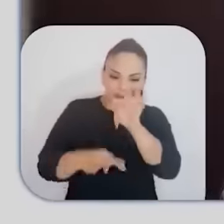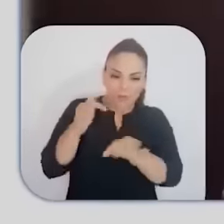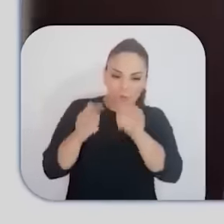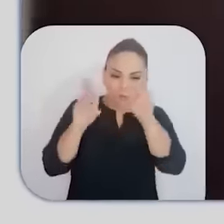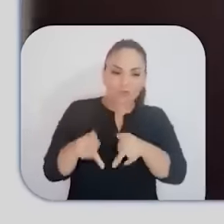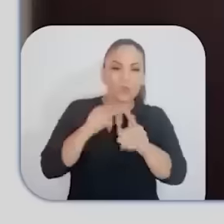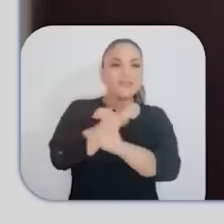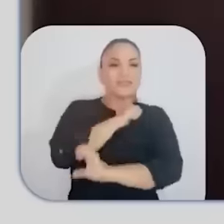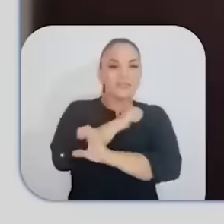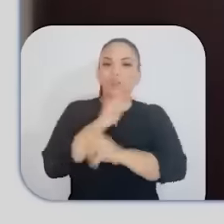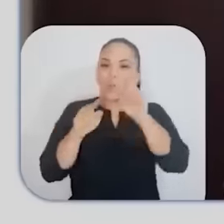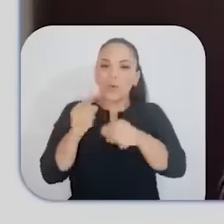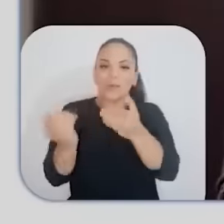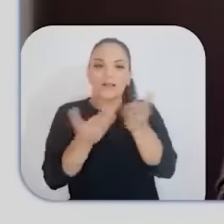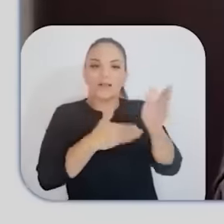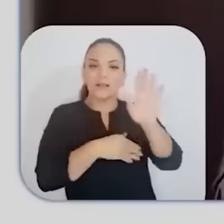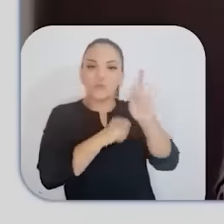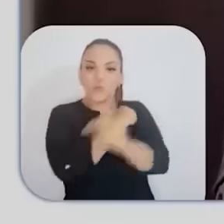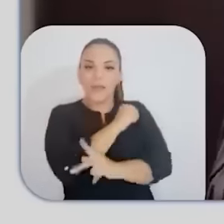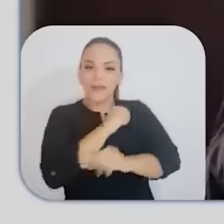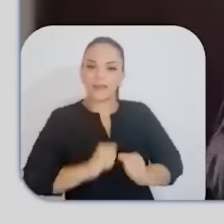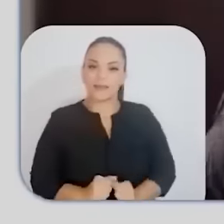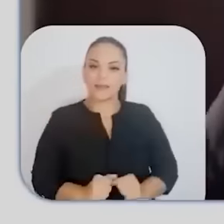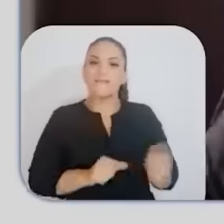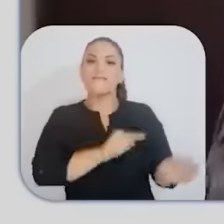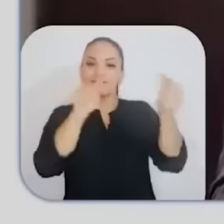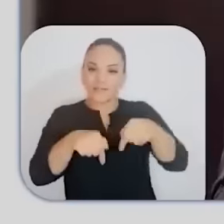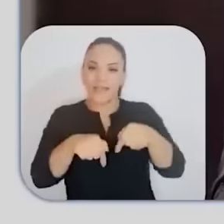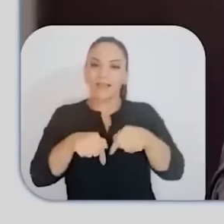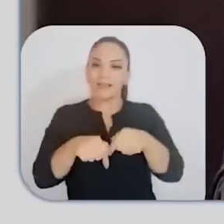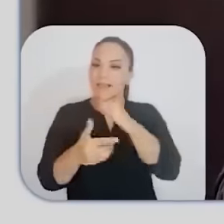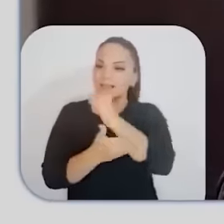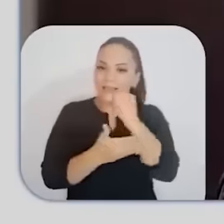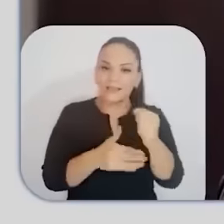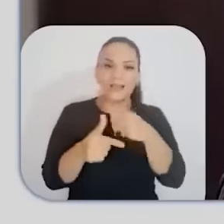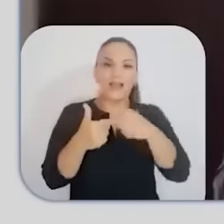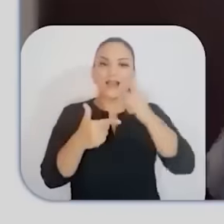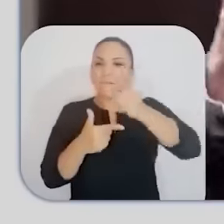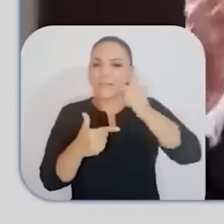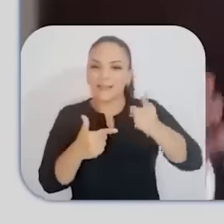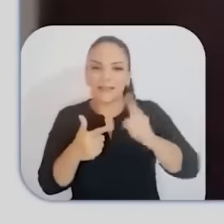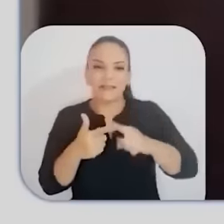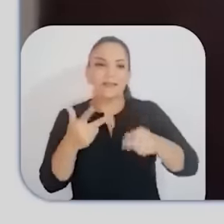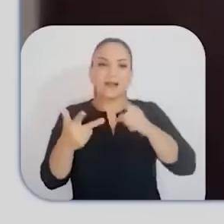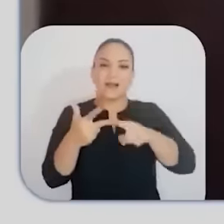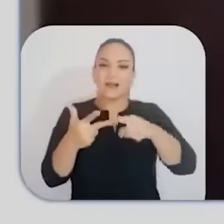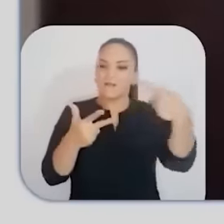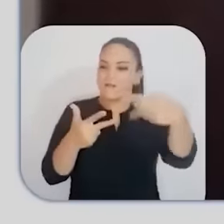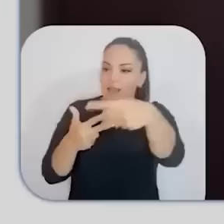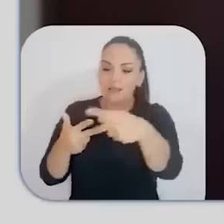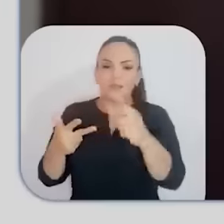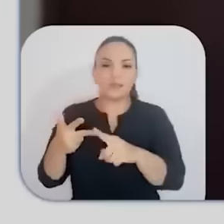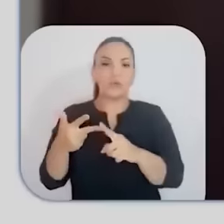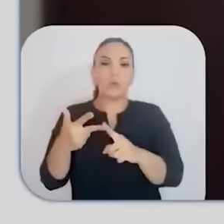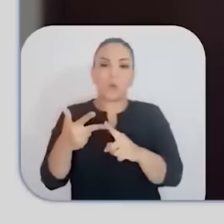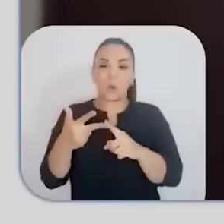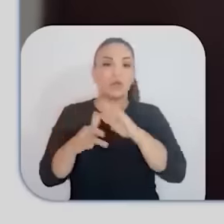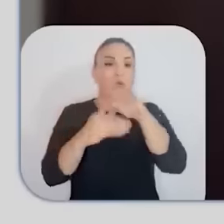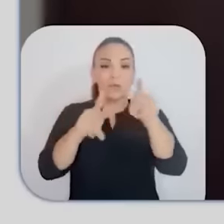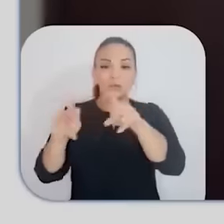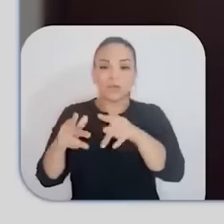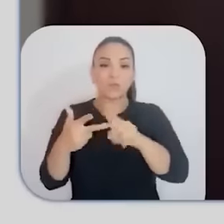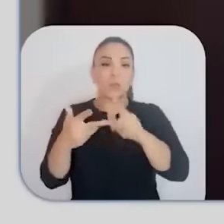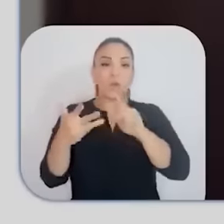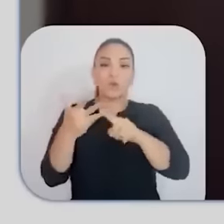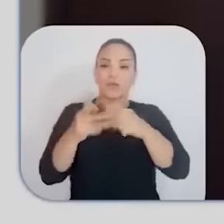gente de otros países que vienen a hacer el mal aquí, a asesinar, a amenazar, a poner en riesgo a